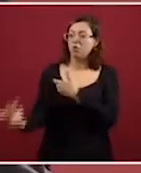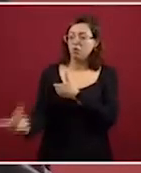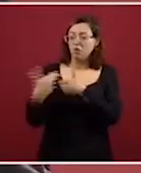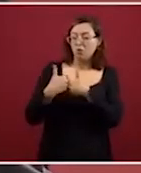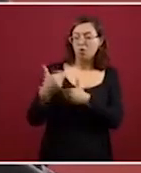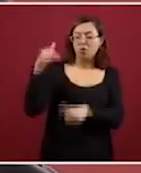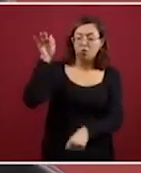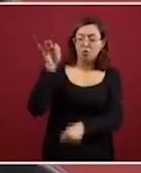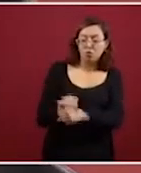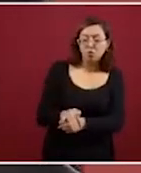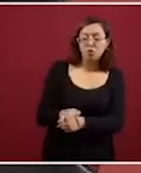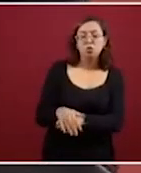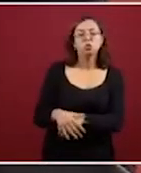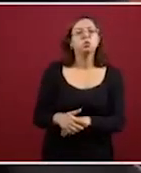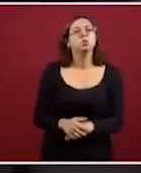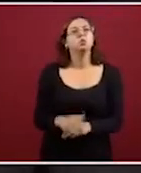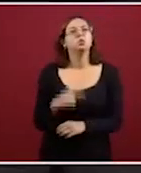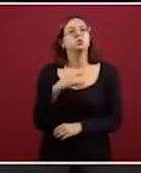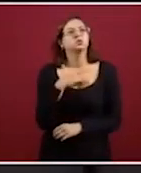me sentí muy